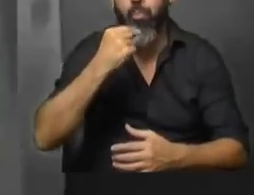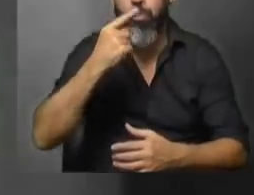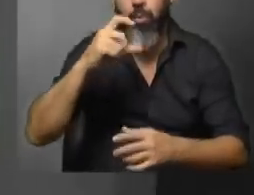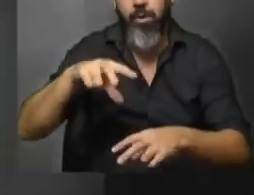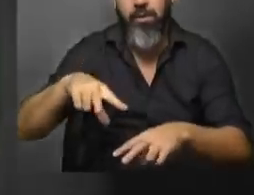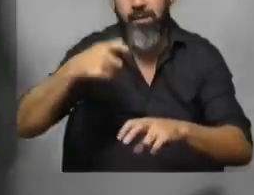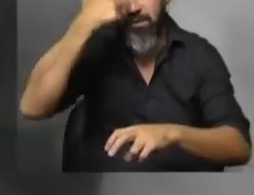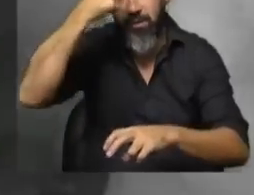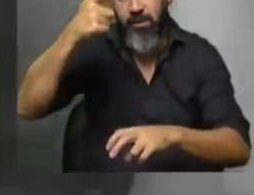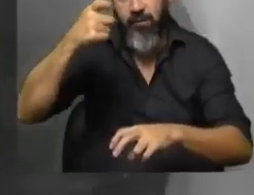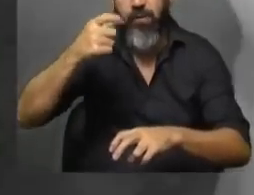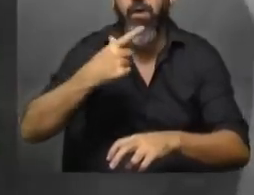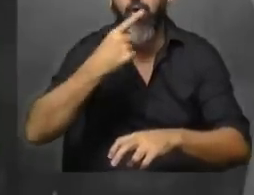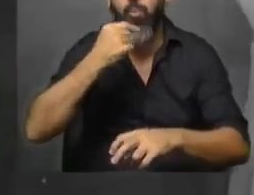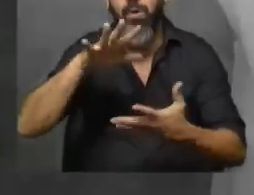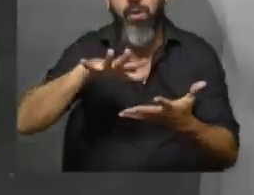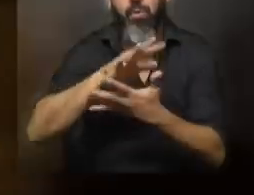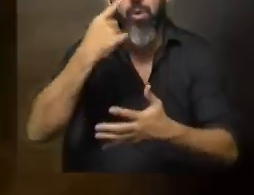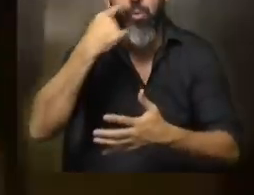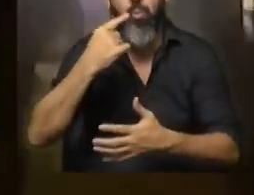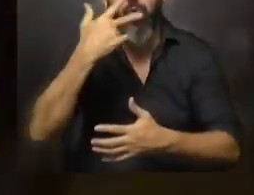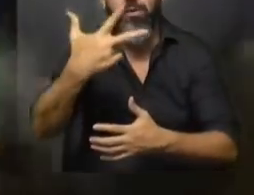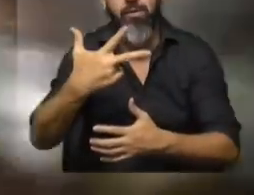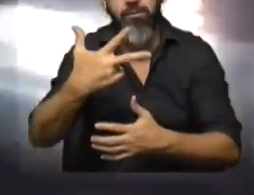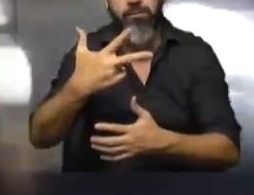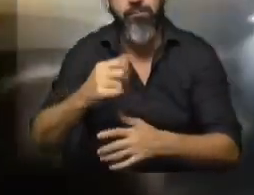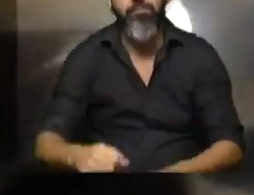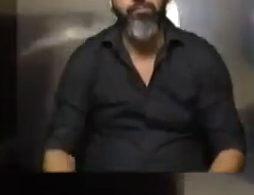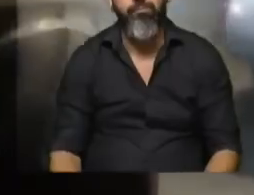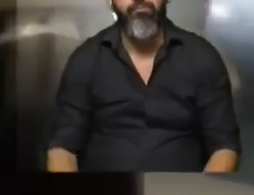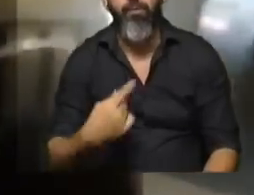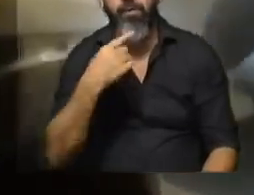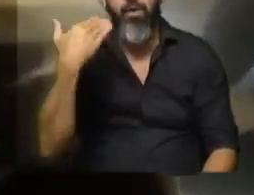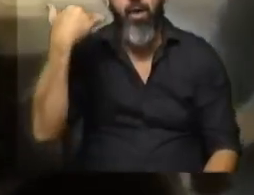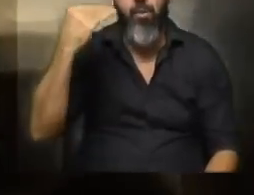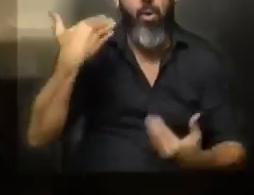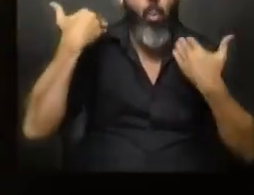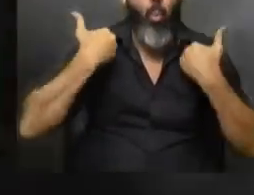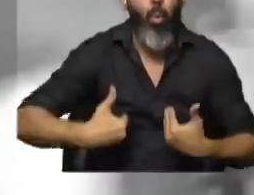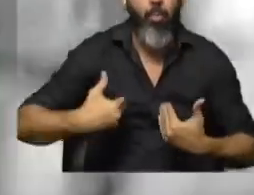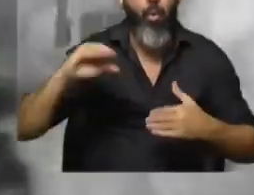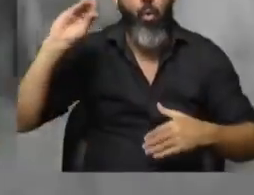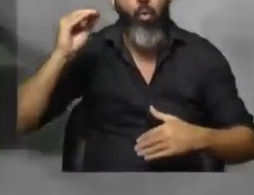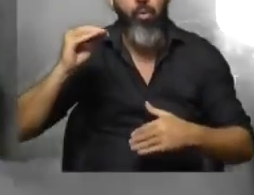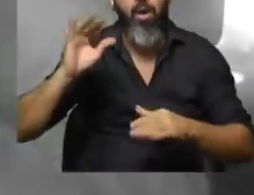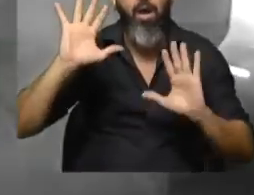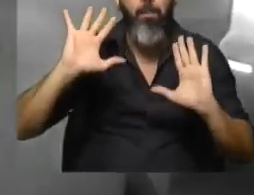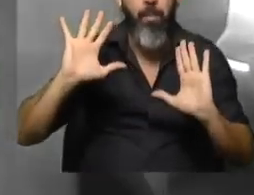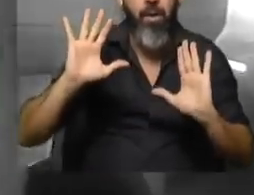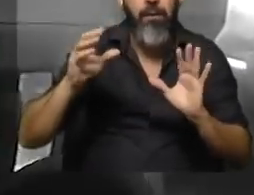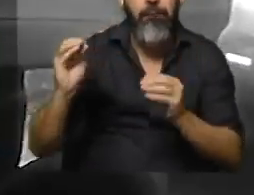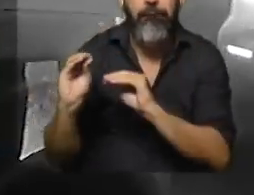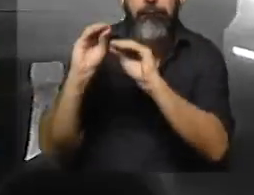policía científica y efectivos la zona operacional 3 según las autoridades los cadáveres de los jóvenes habrían sido